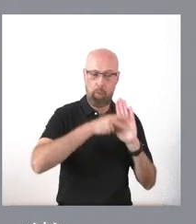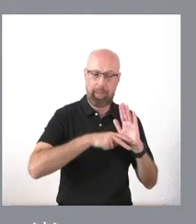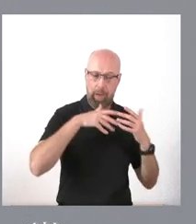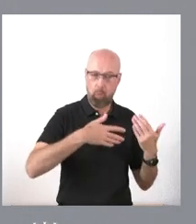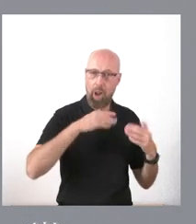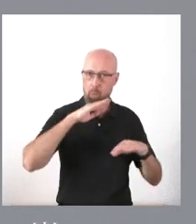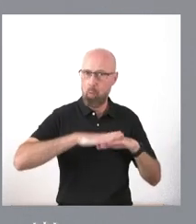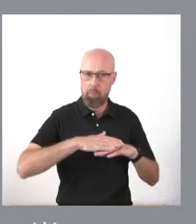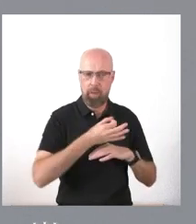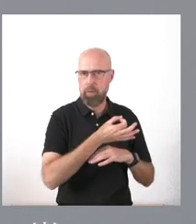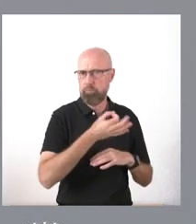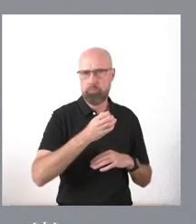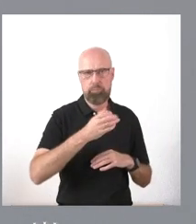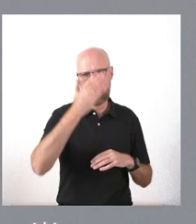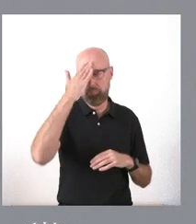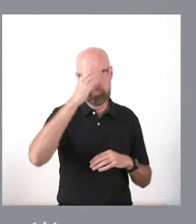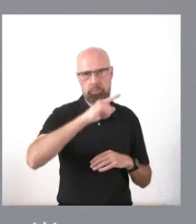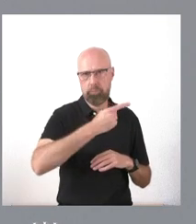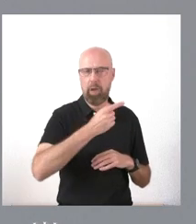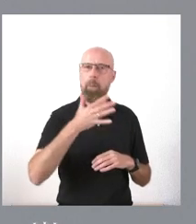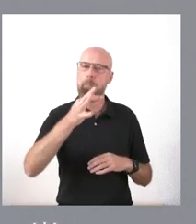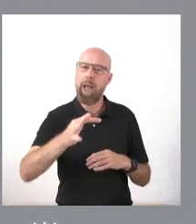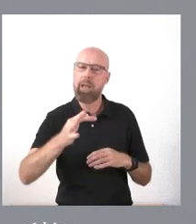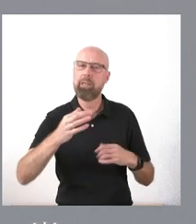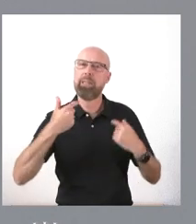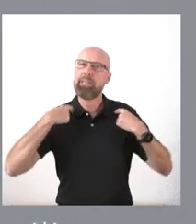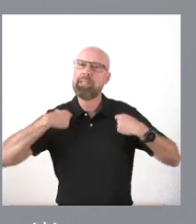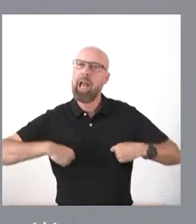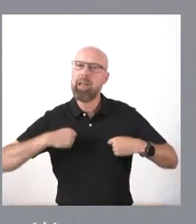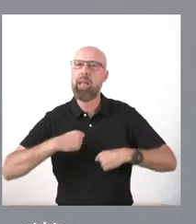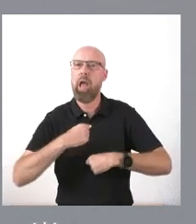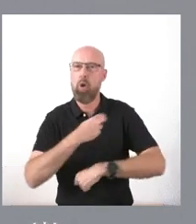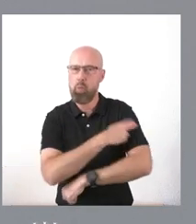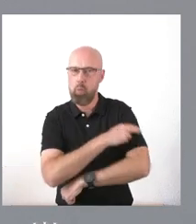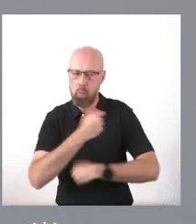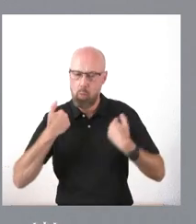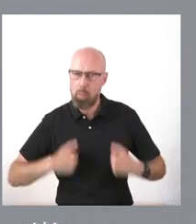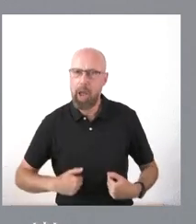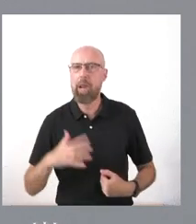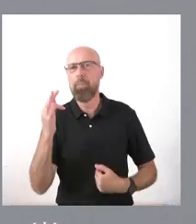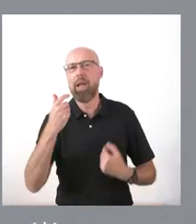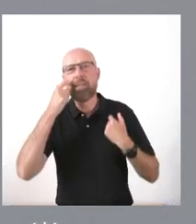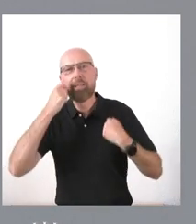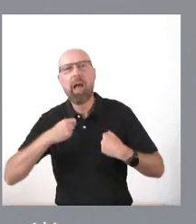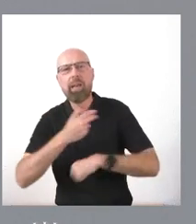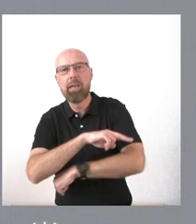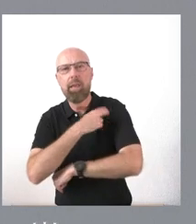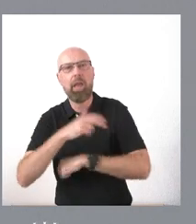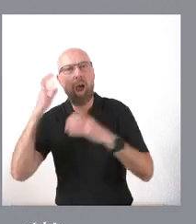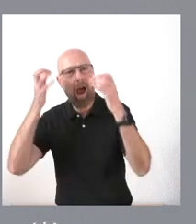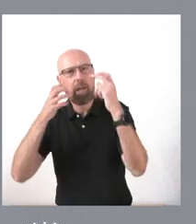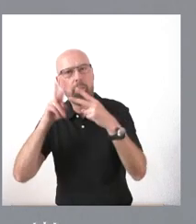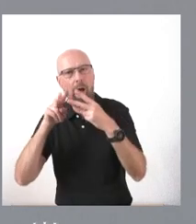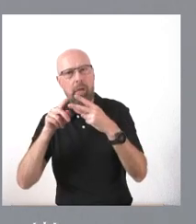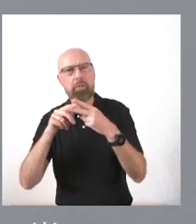garantizando la sanidad humana y la sanidad vegetal y la sanidad animal somos capaces también este momento de establecer